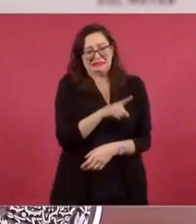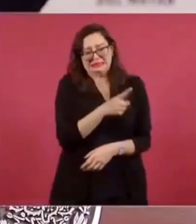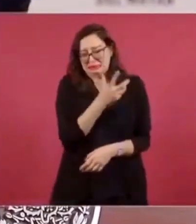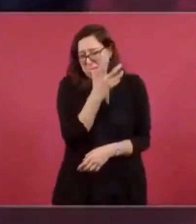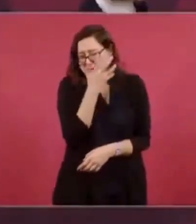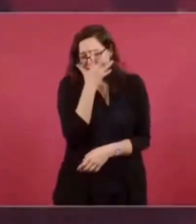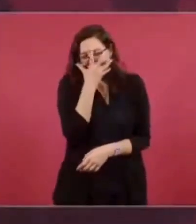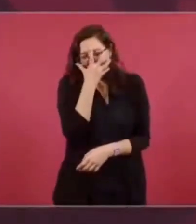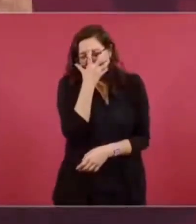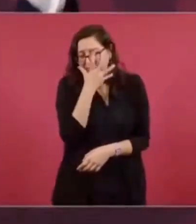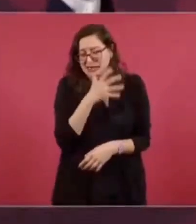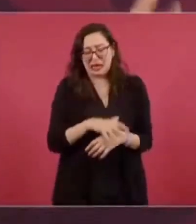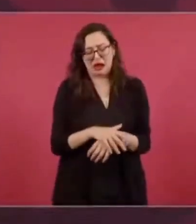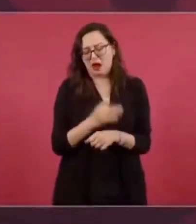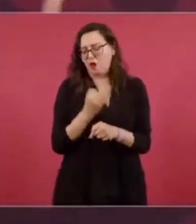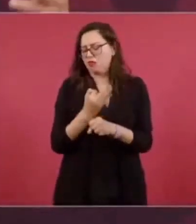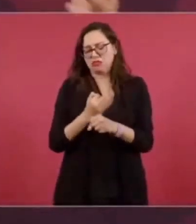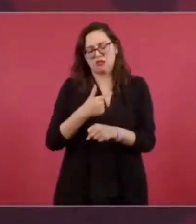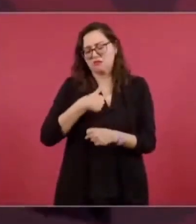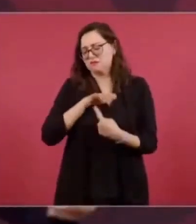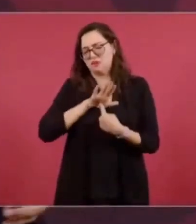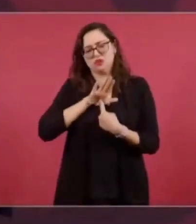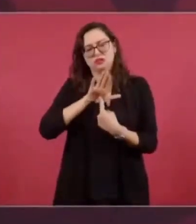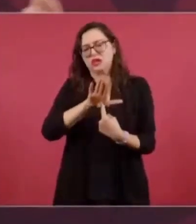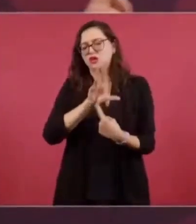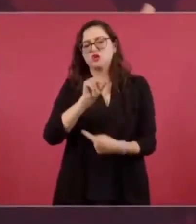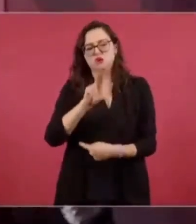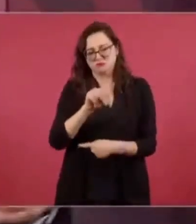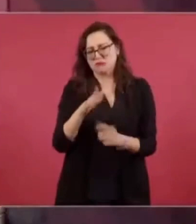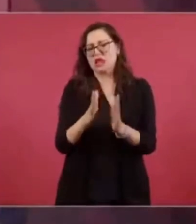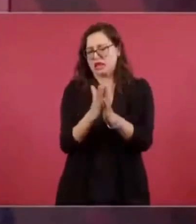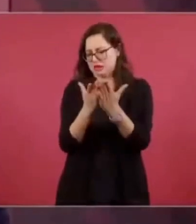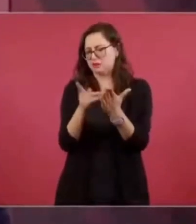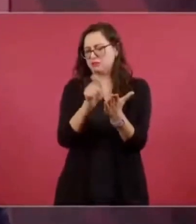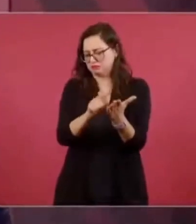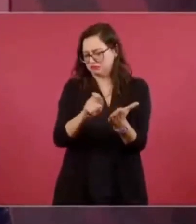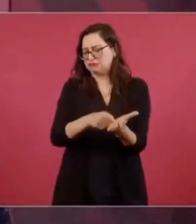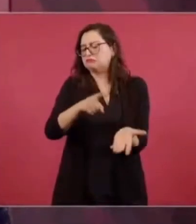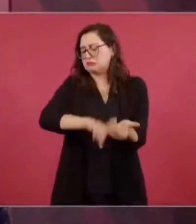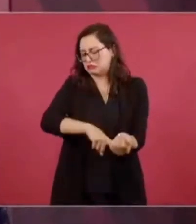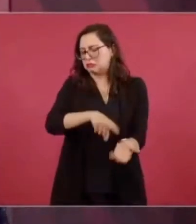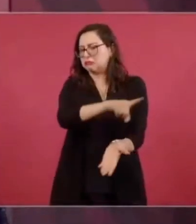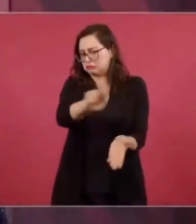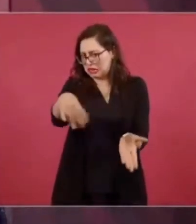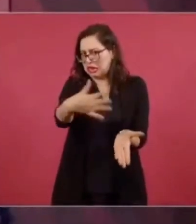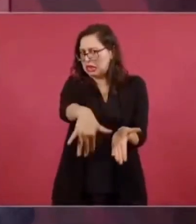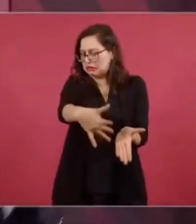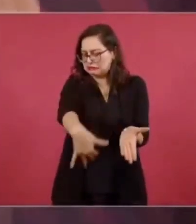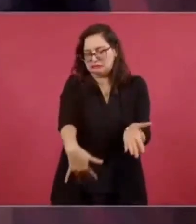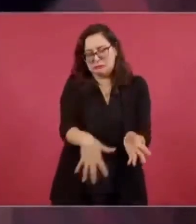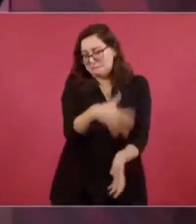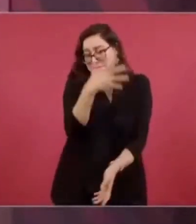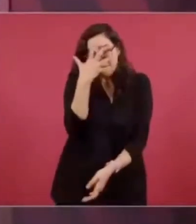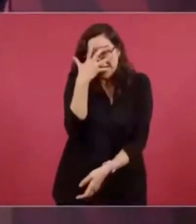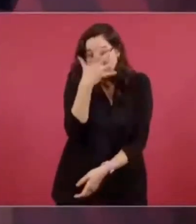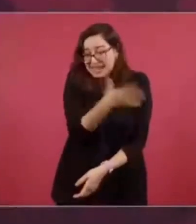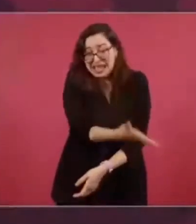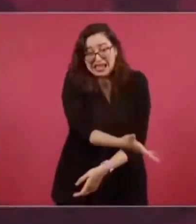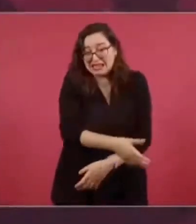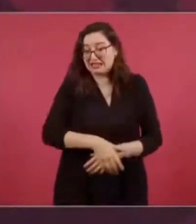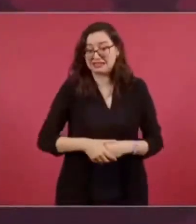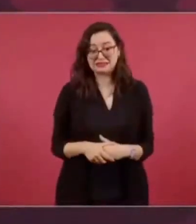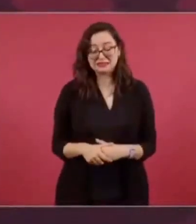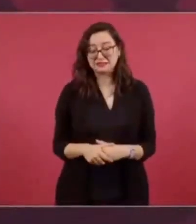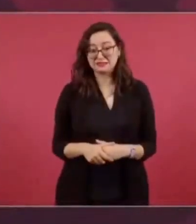no lo voy a decir aquí. Sí, la señora Casar. Entonces, arriba